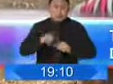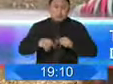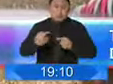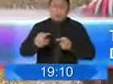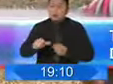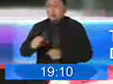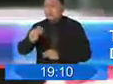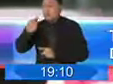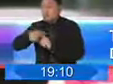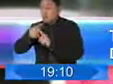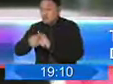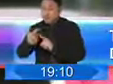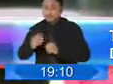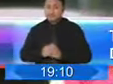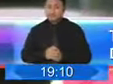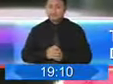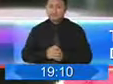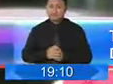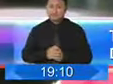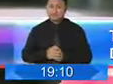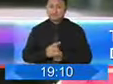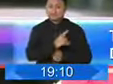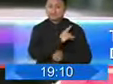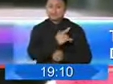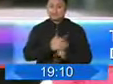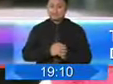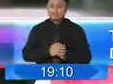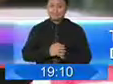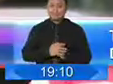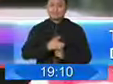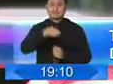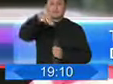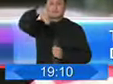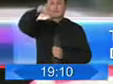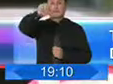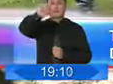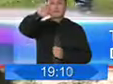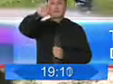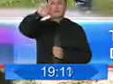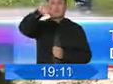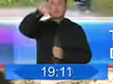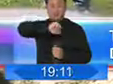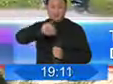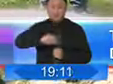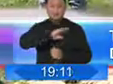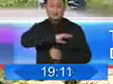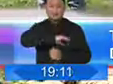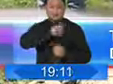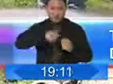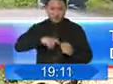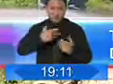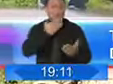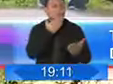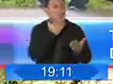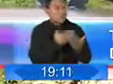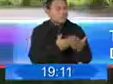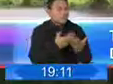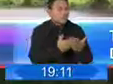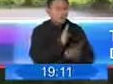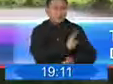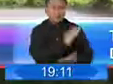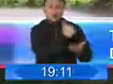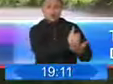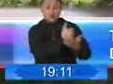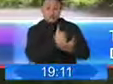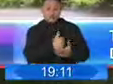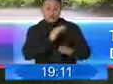ni nada? Así, con lágrimas en los ojos, es como doña María Isabel Collago agradece al municipio por la ayuda que le ha brindado tras